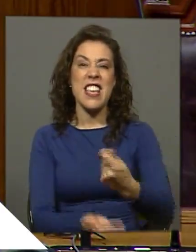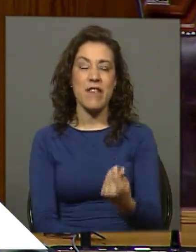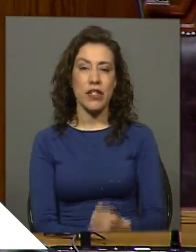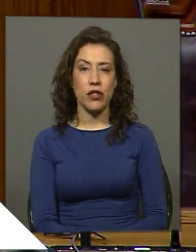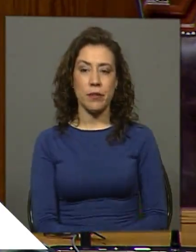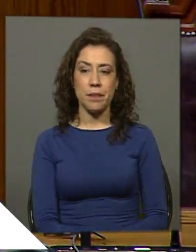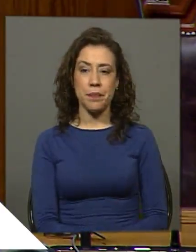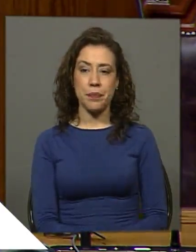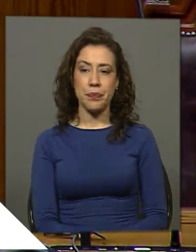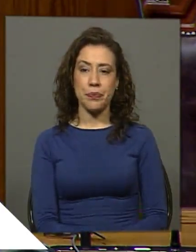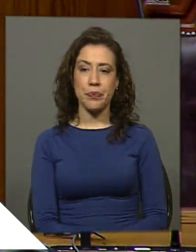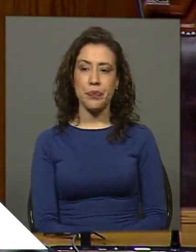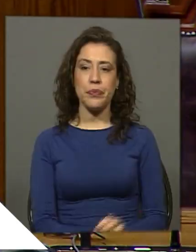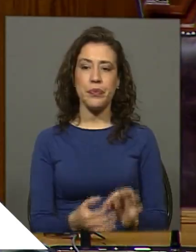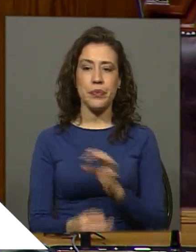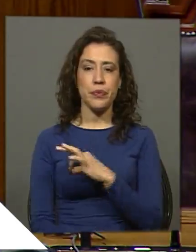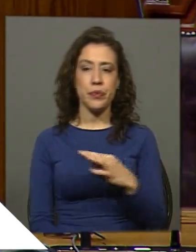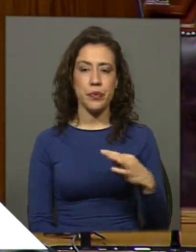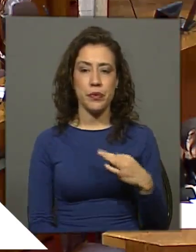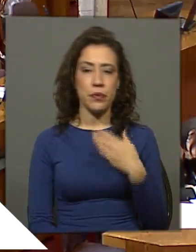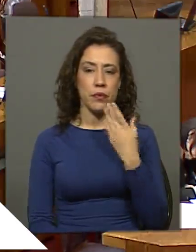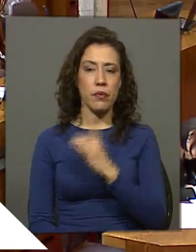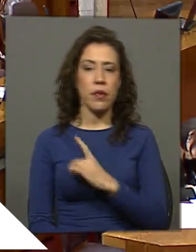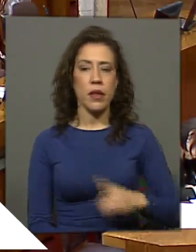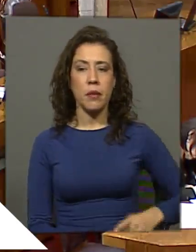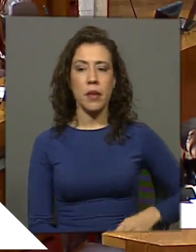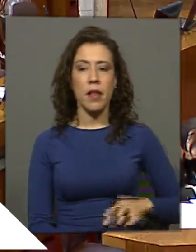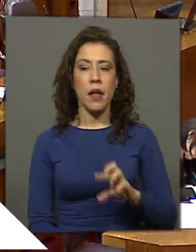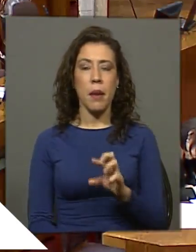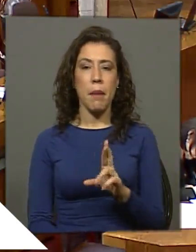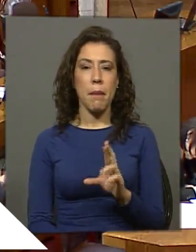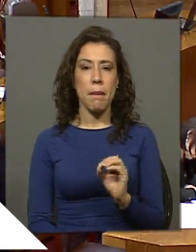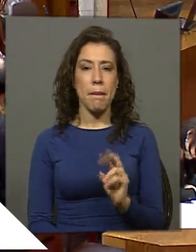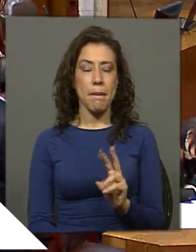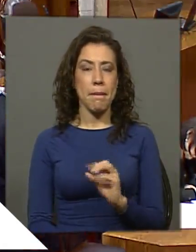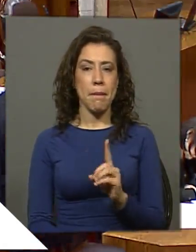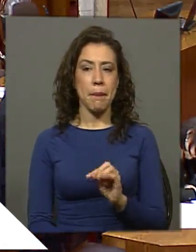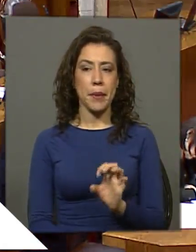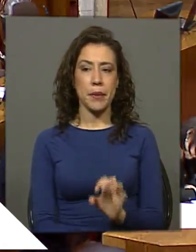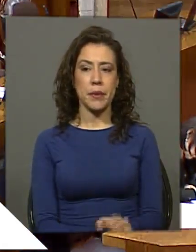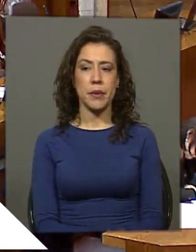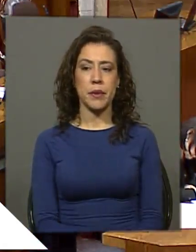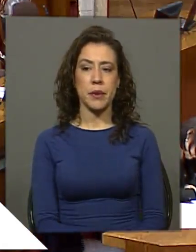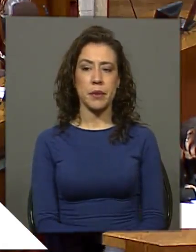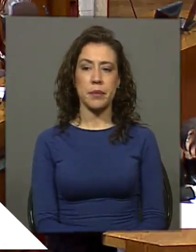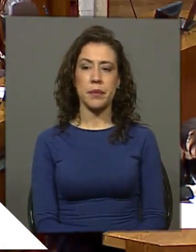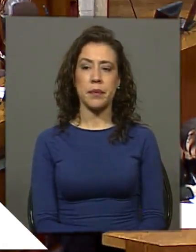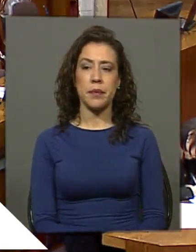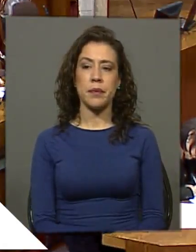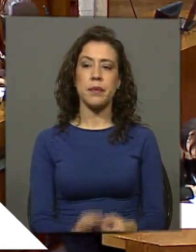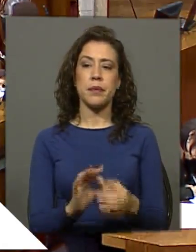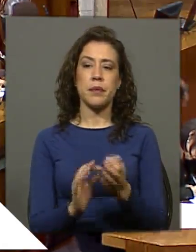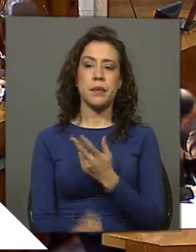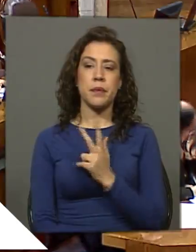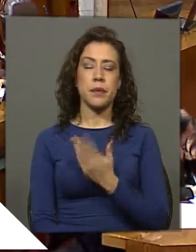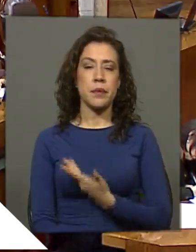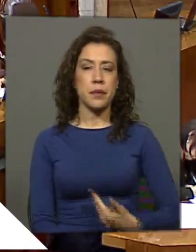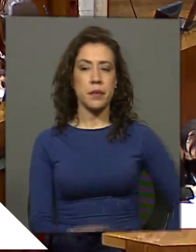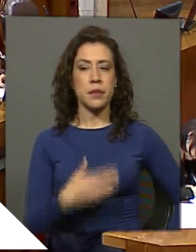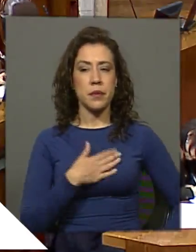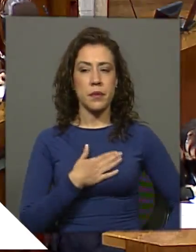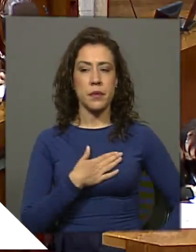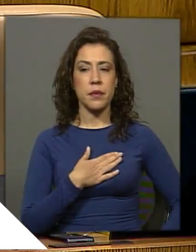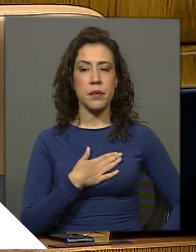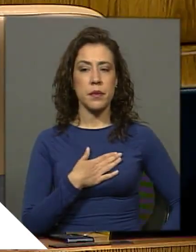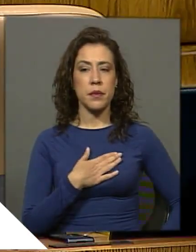gracias ministro le ofrezco la palabra a la diputada señora Yarna Proboste gracias señor presidente yo quisiera